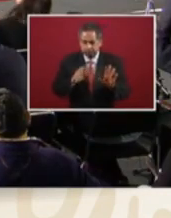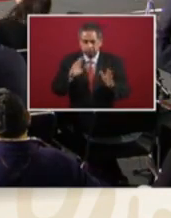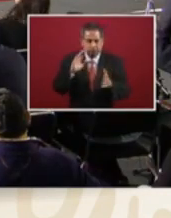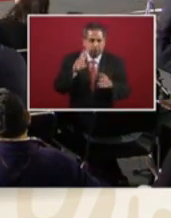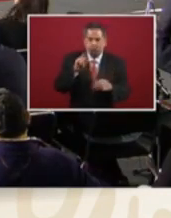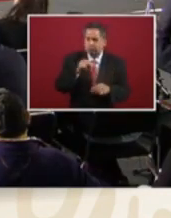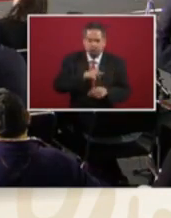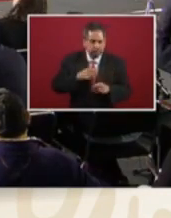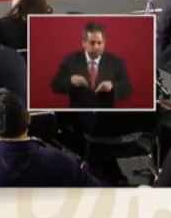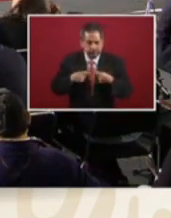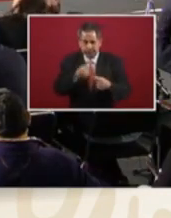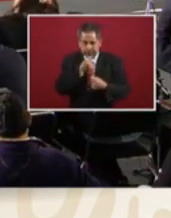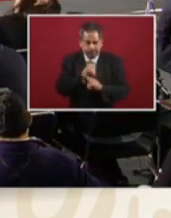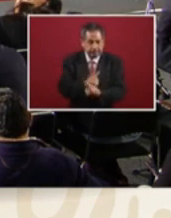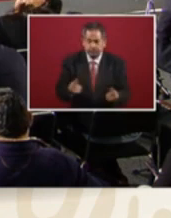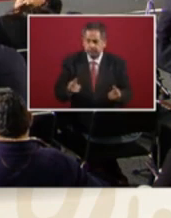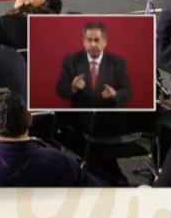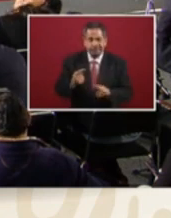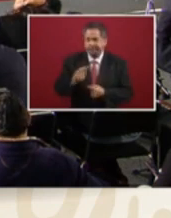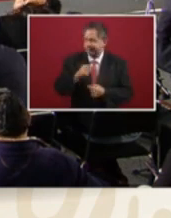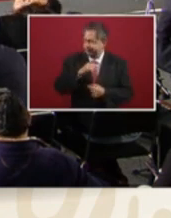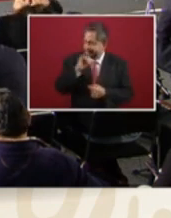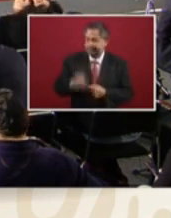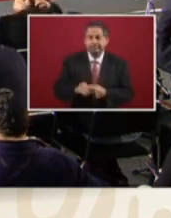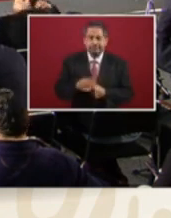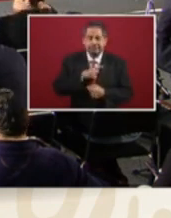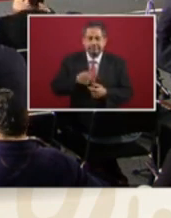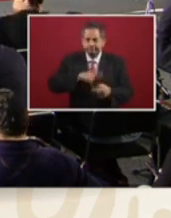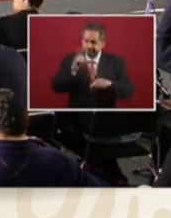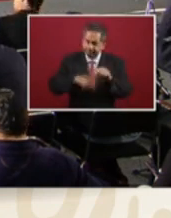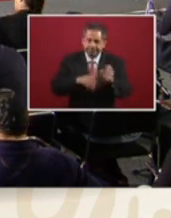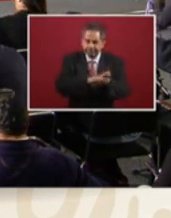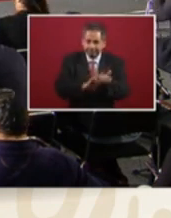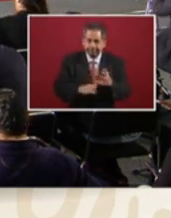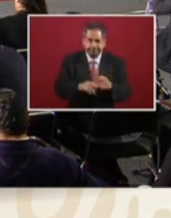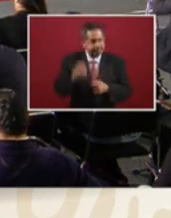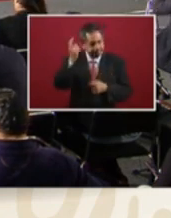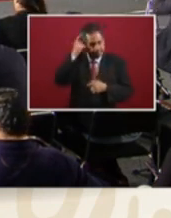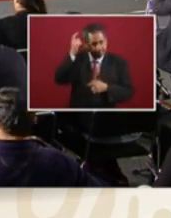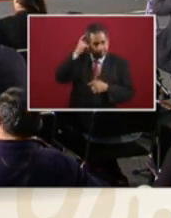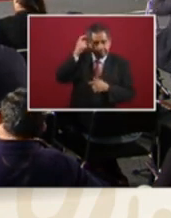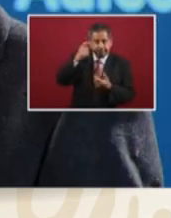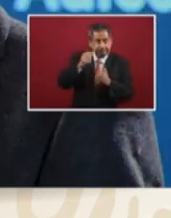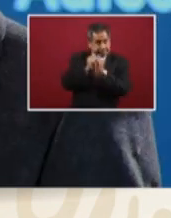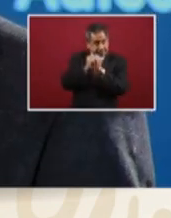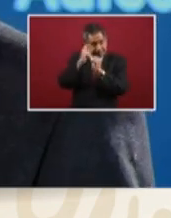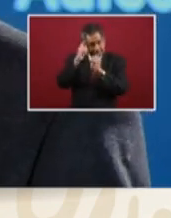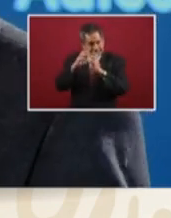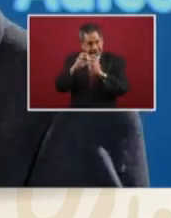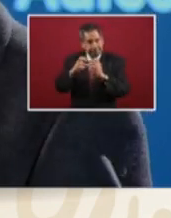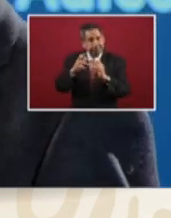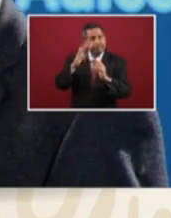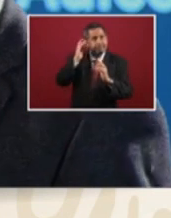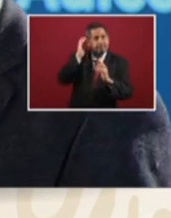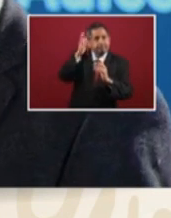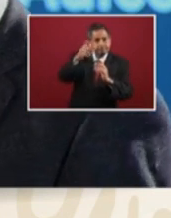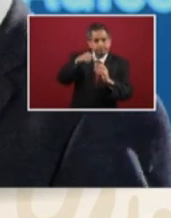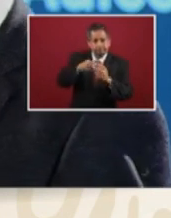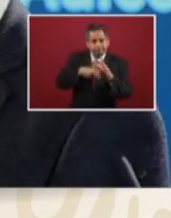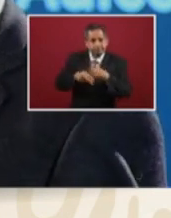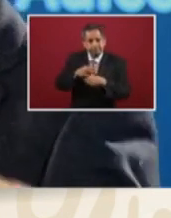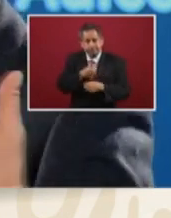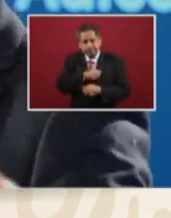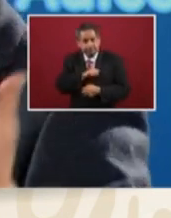niños y adolescentes, sino eliminarlo por completo. Las mentes, los cerebros de los niños son el futuro de nuestro país, y